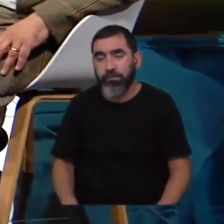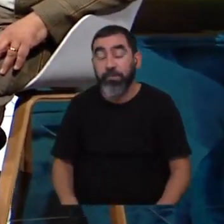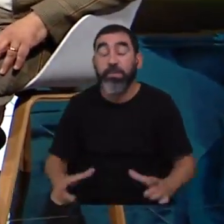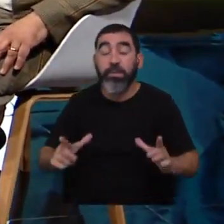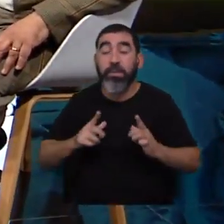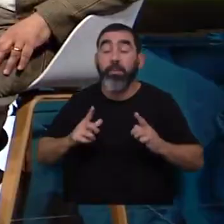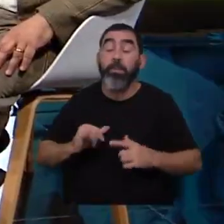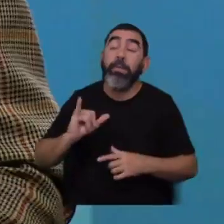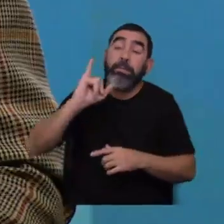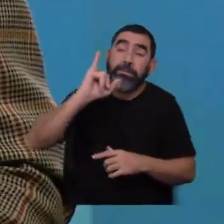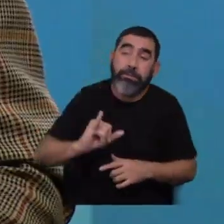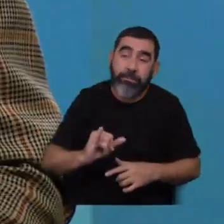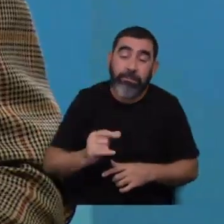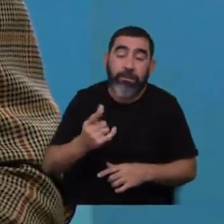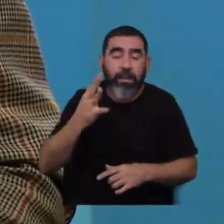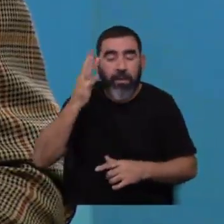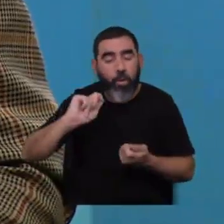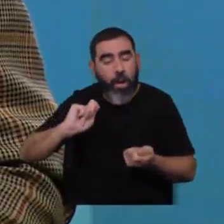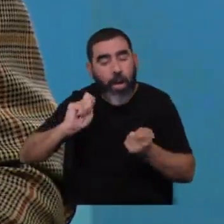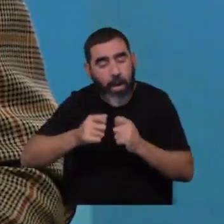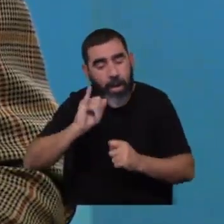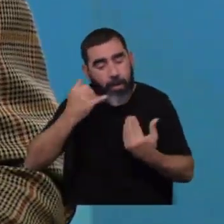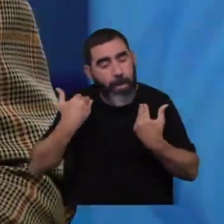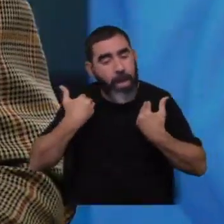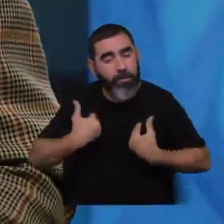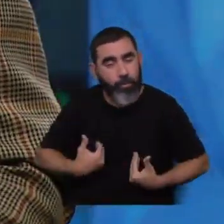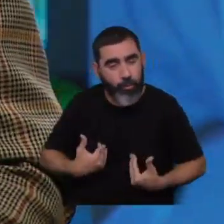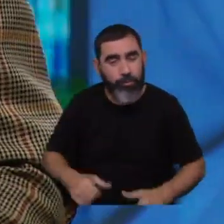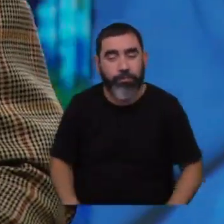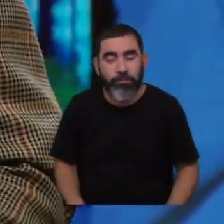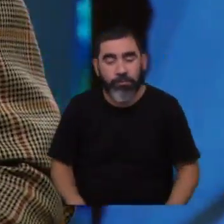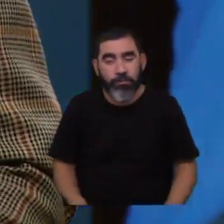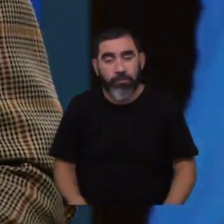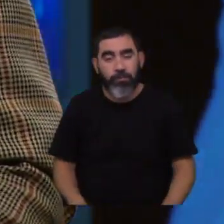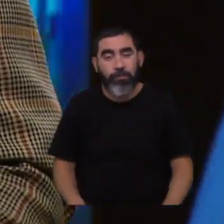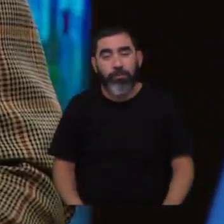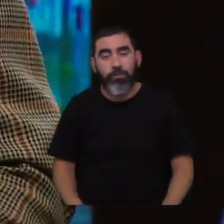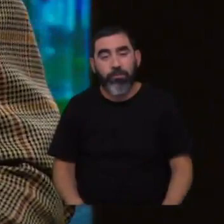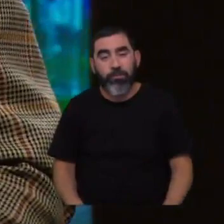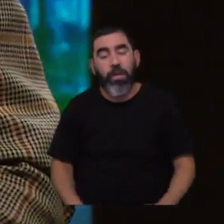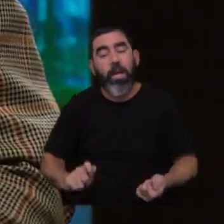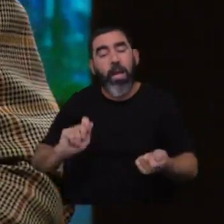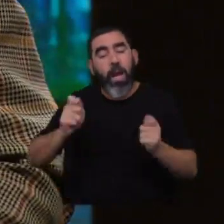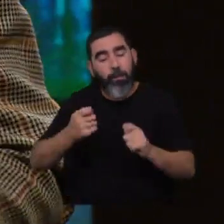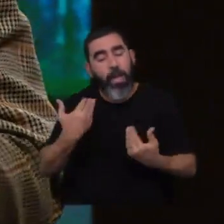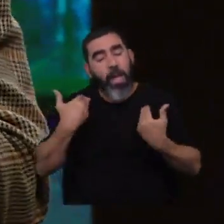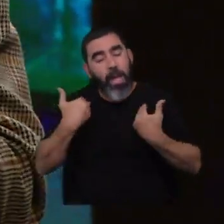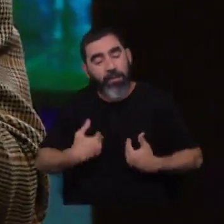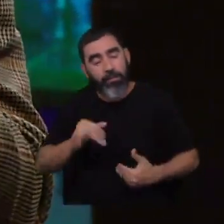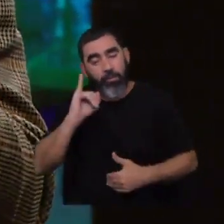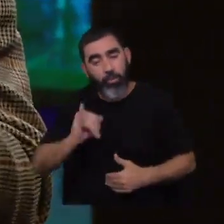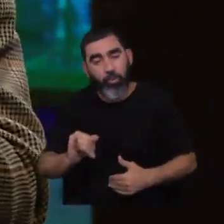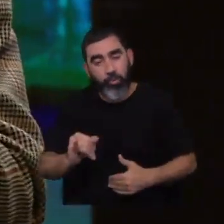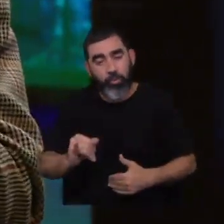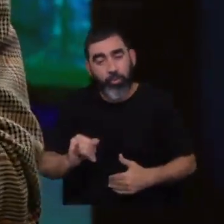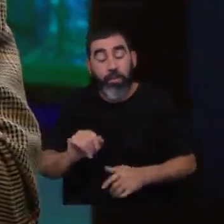de que sí. O sea, a ver, creo que cambió sin duda la actitud. No te pongas vicepresidente. Cambió la actitud